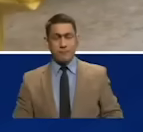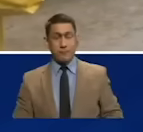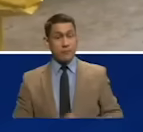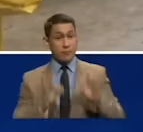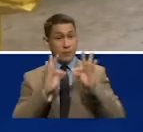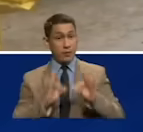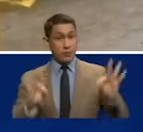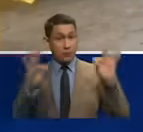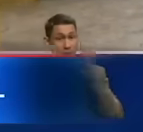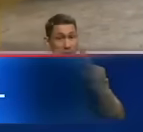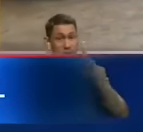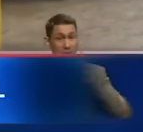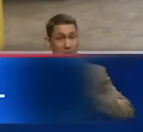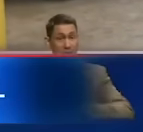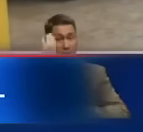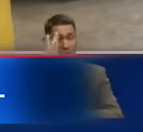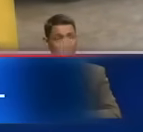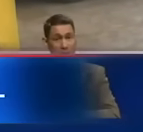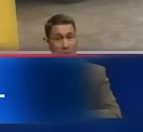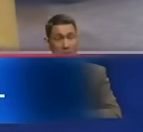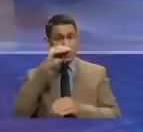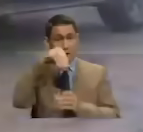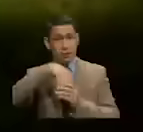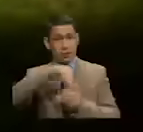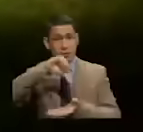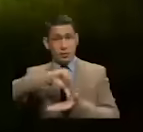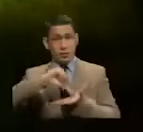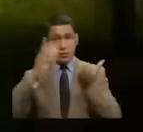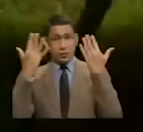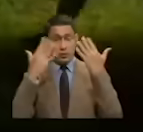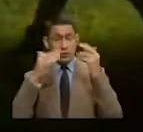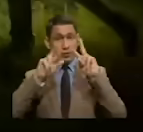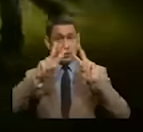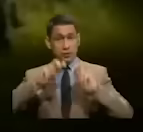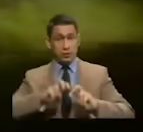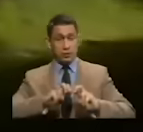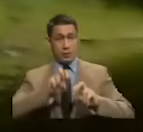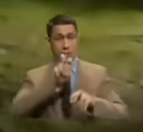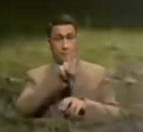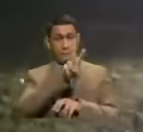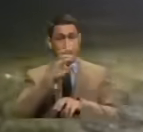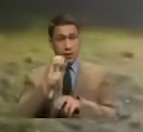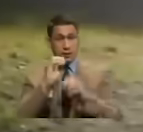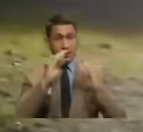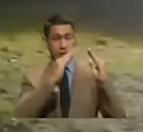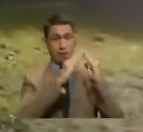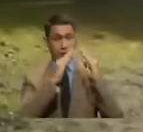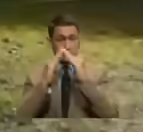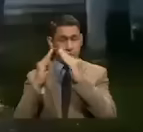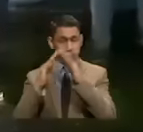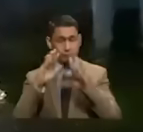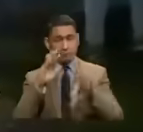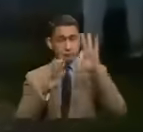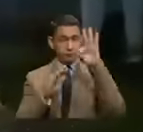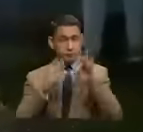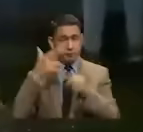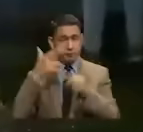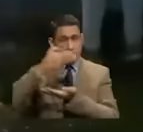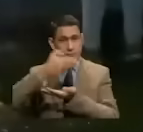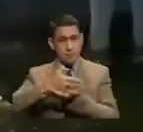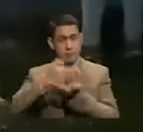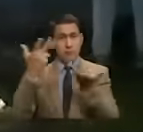Importante operativo policial ejecutado en el noroeste de Guayaquil. Se allanaron cerca de 20 domicilios, decomisaron armas de